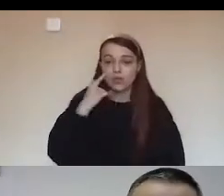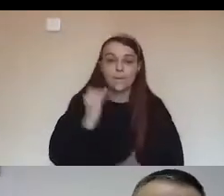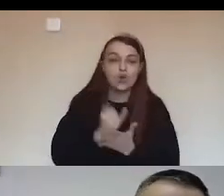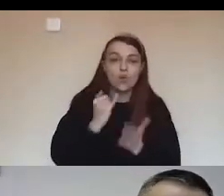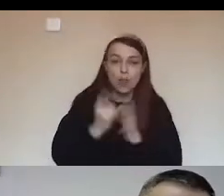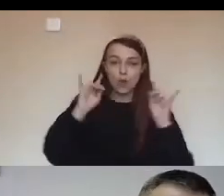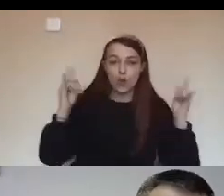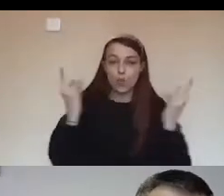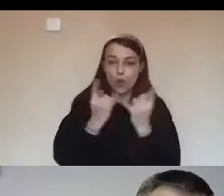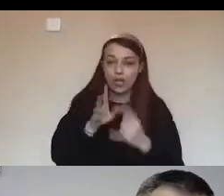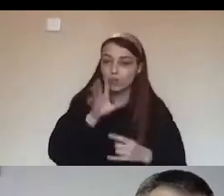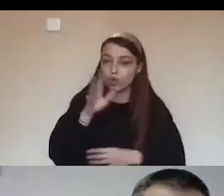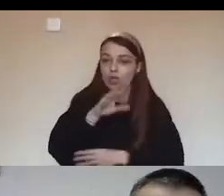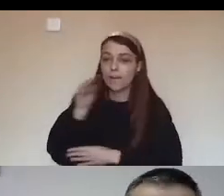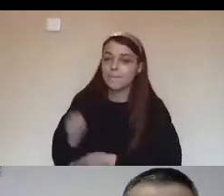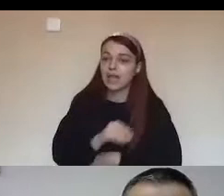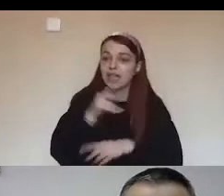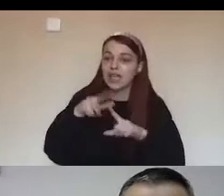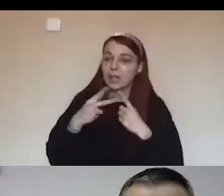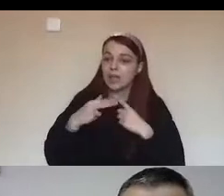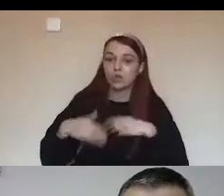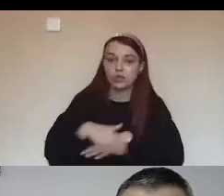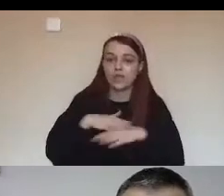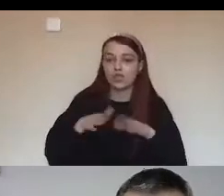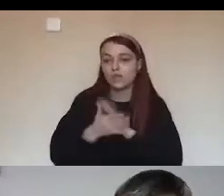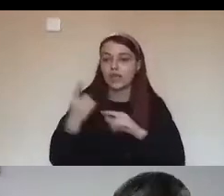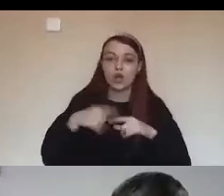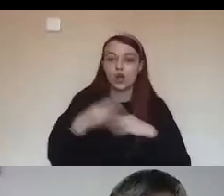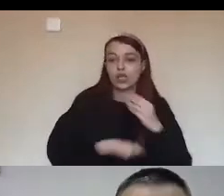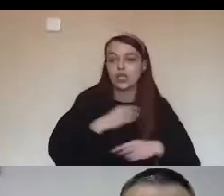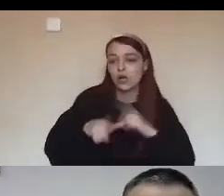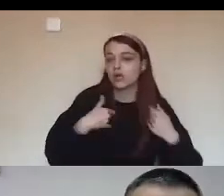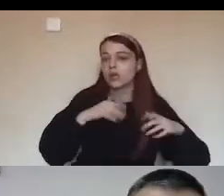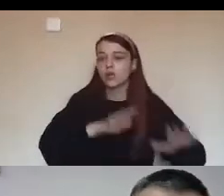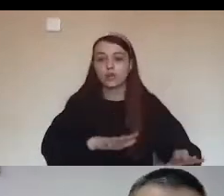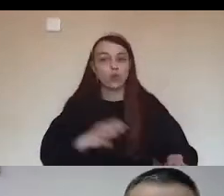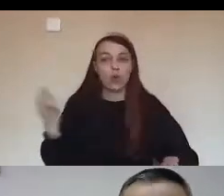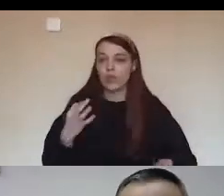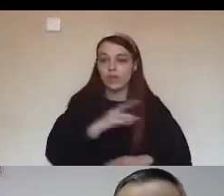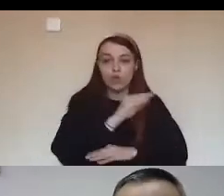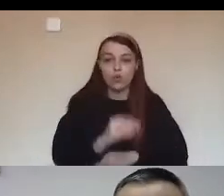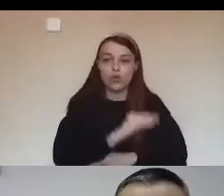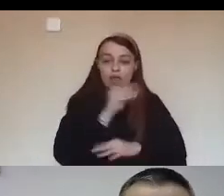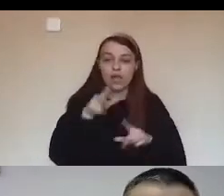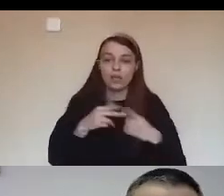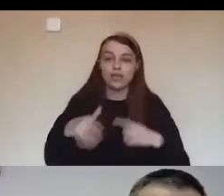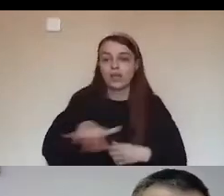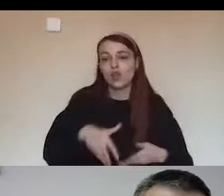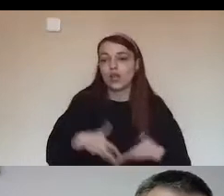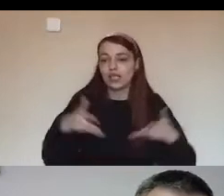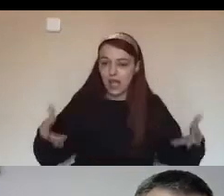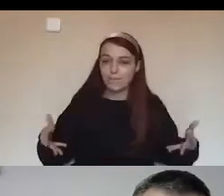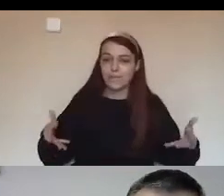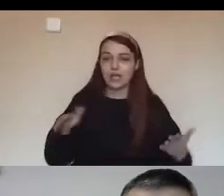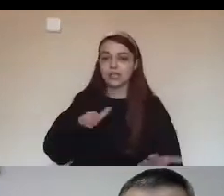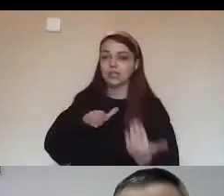magnéticos, porque el mantenimiento es fundamental. No basta hacer cosas, hay que mantenerlas. Espacios amplios, con recorridos